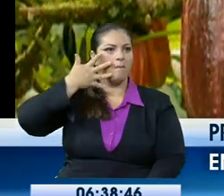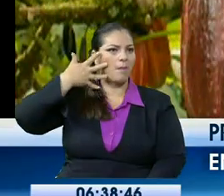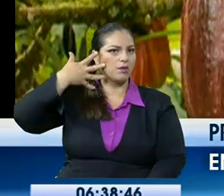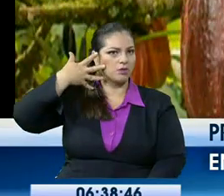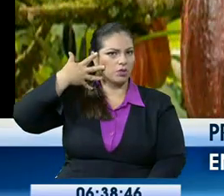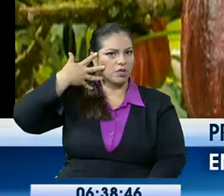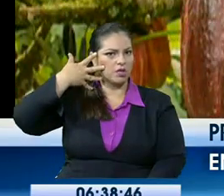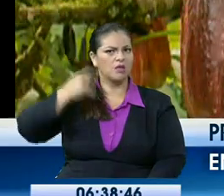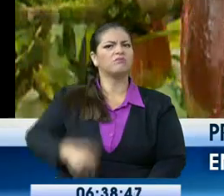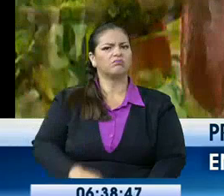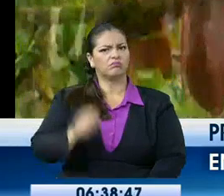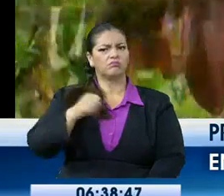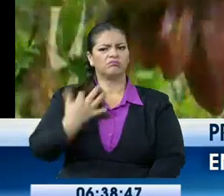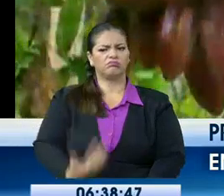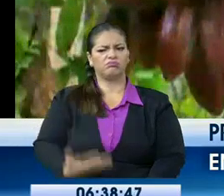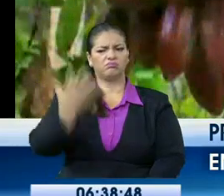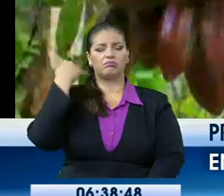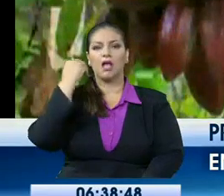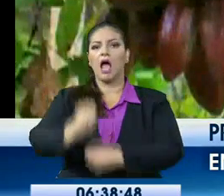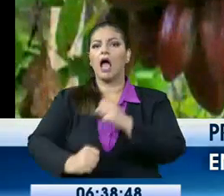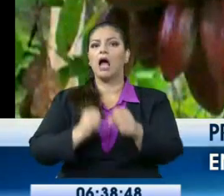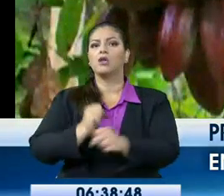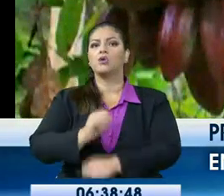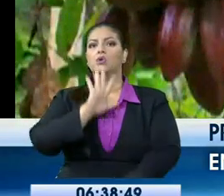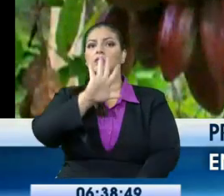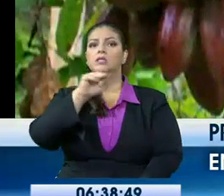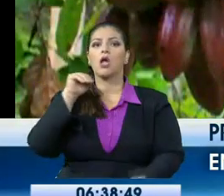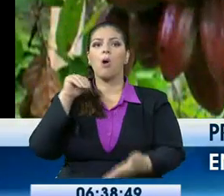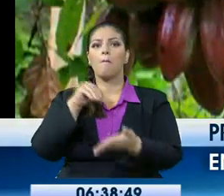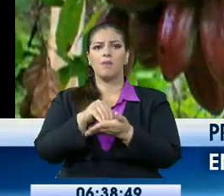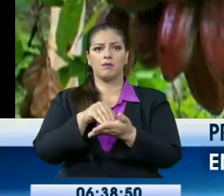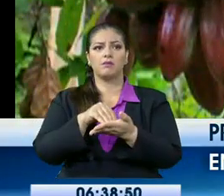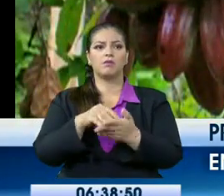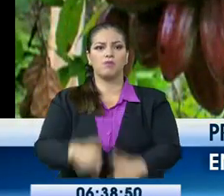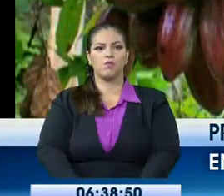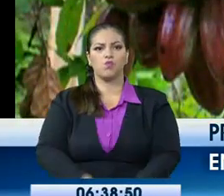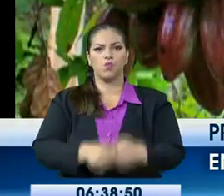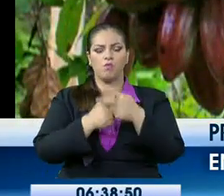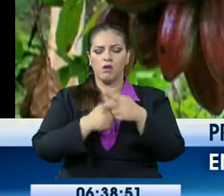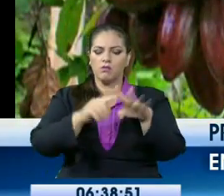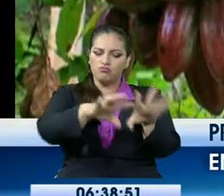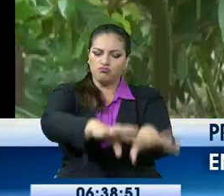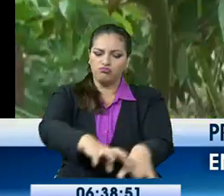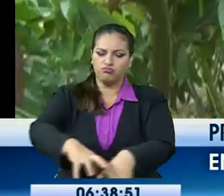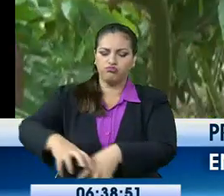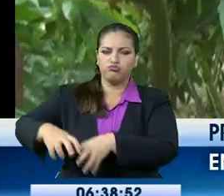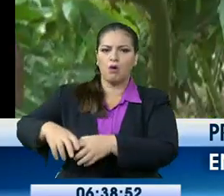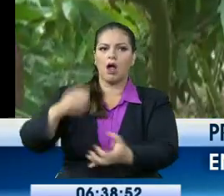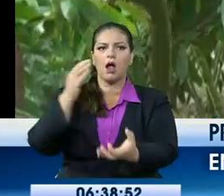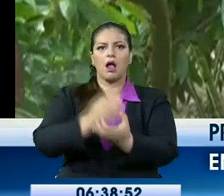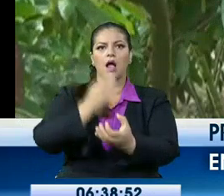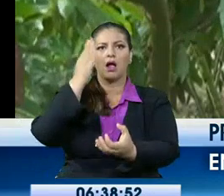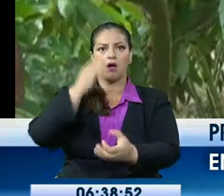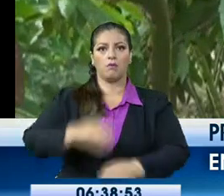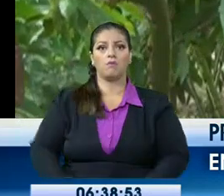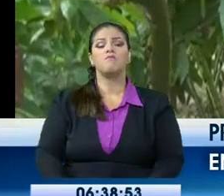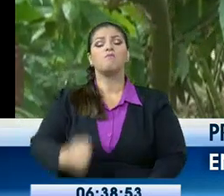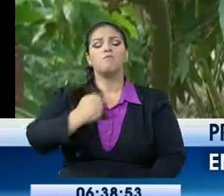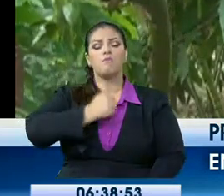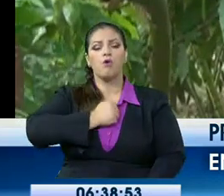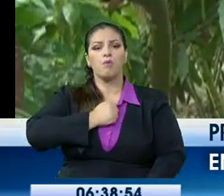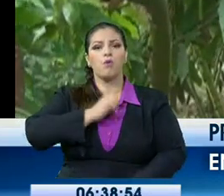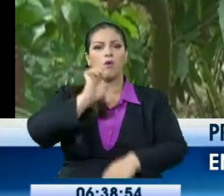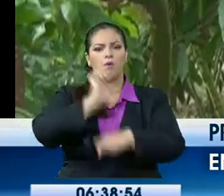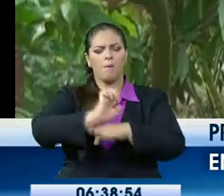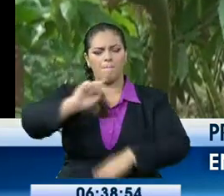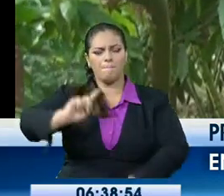de 5.000 años. Esto cambia totalmente lo que nosotros conocíamos acerca del origen del cacao. La cultura del